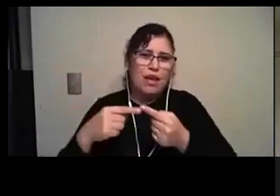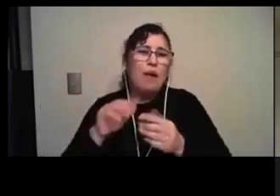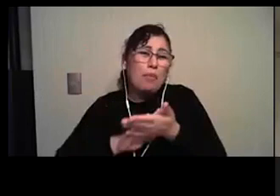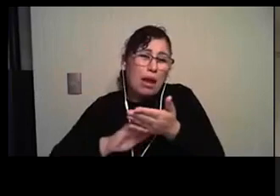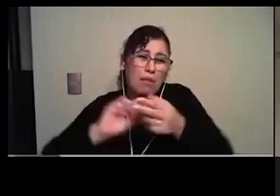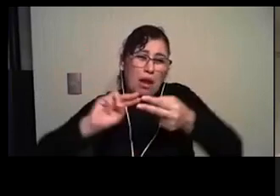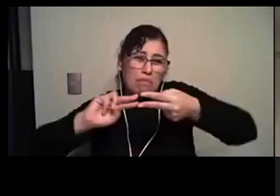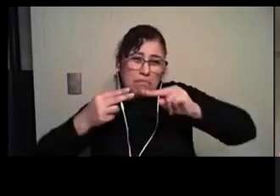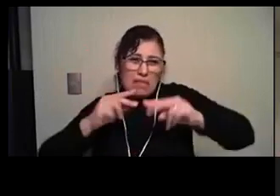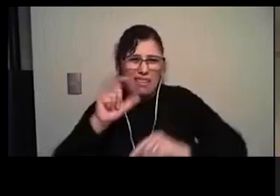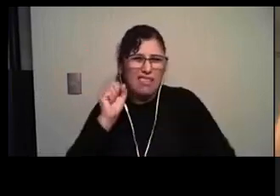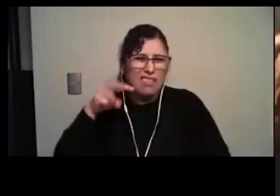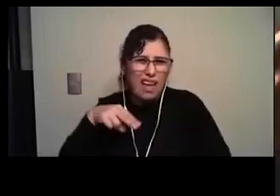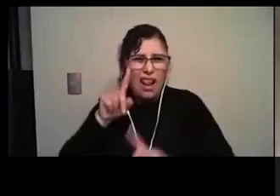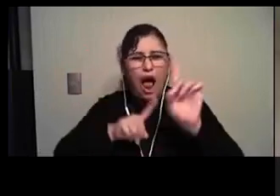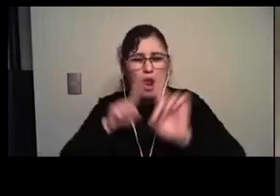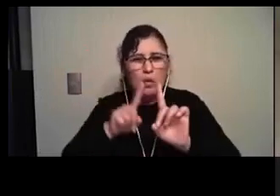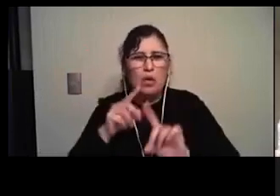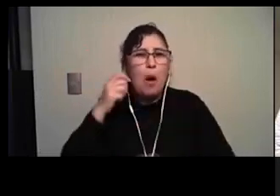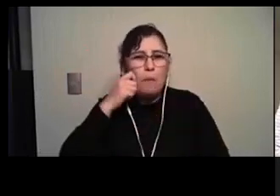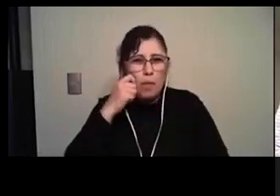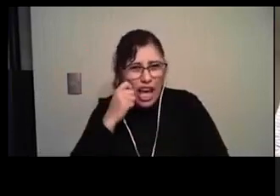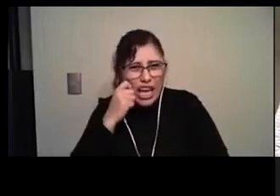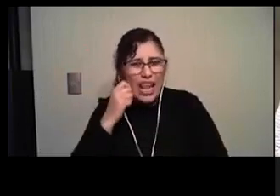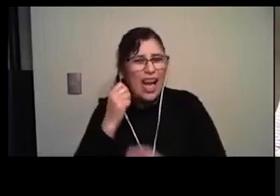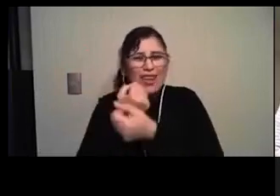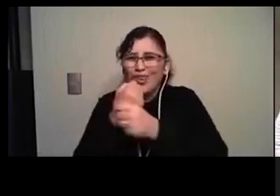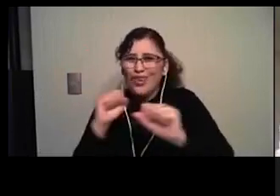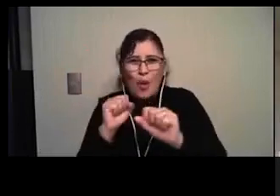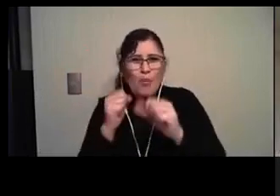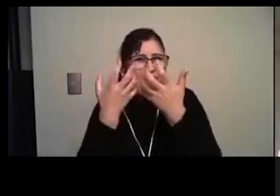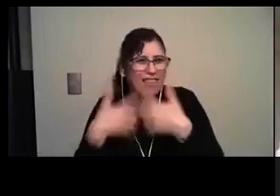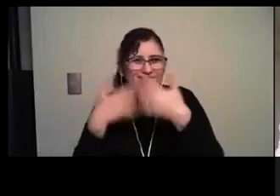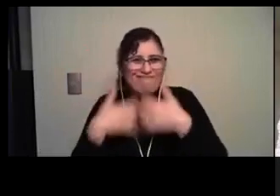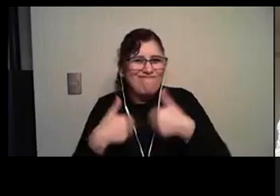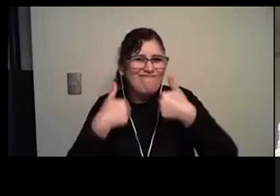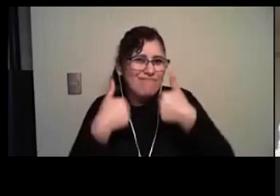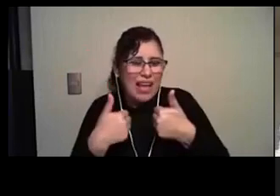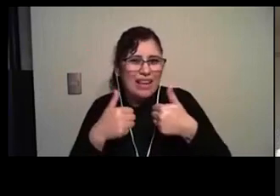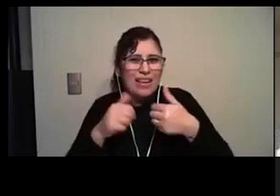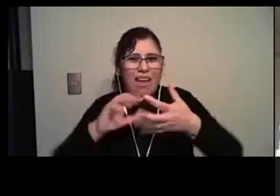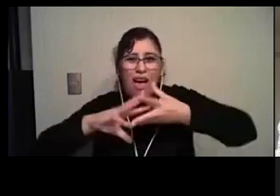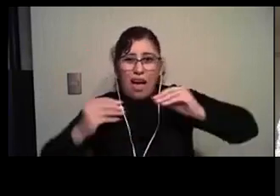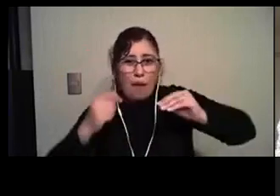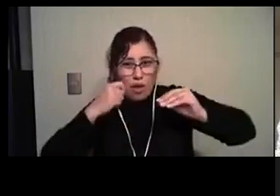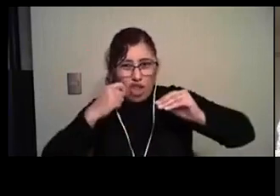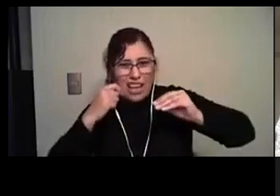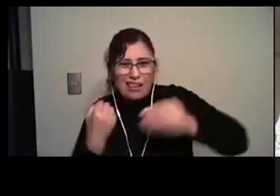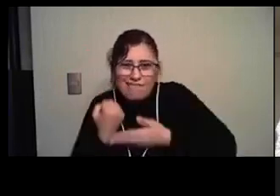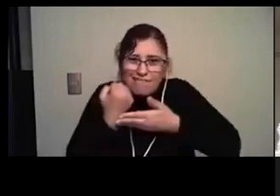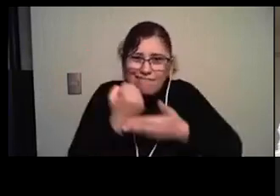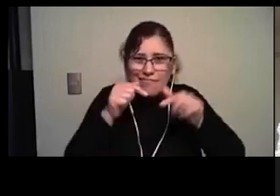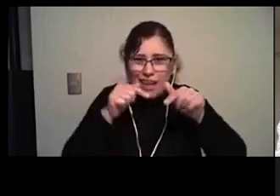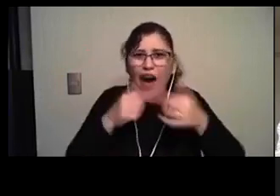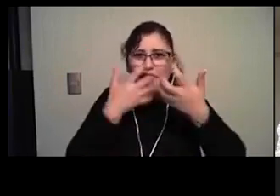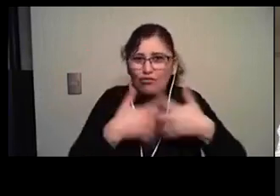no codifica una proteína que es importante para la función muscular, ¿ya? Entonces, y que son muchas, la gran mayoría de